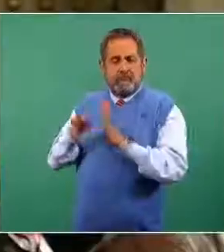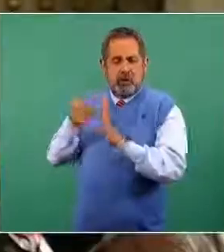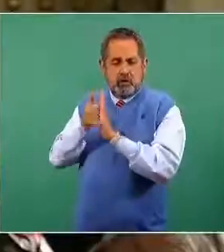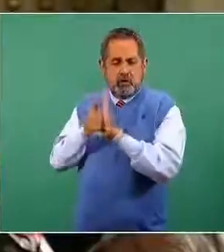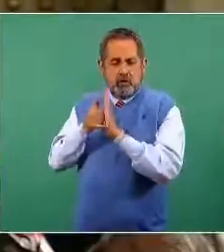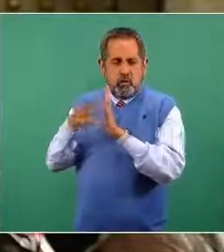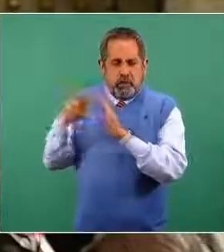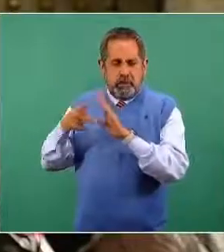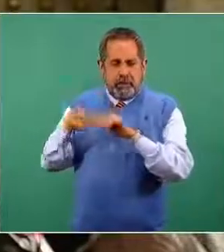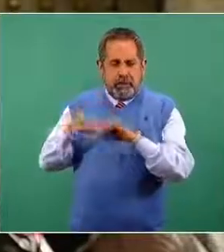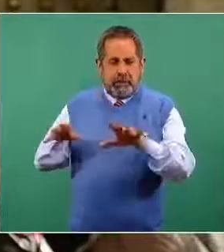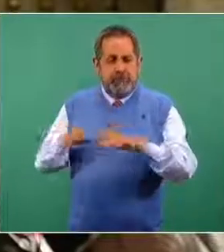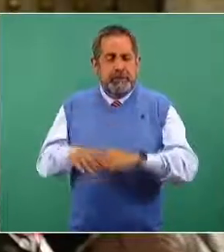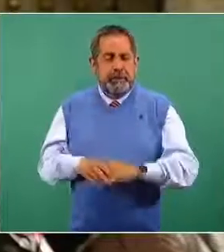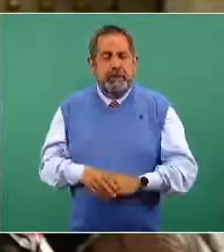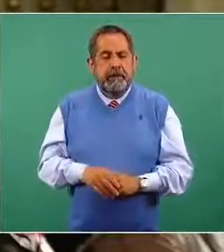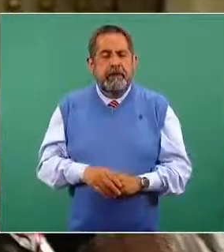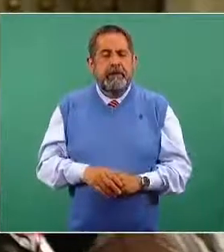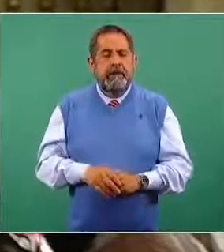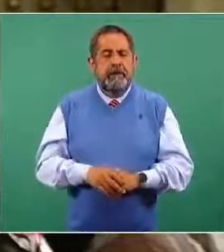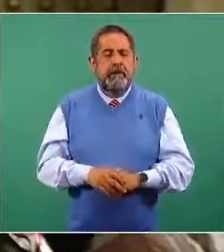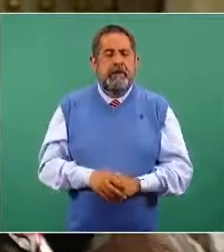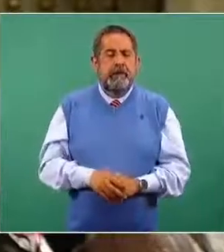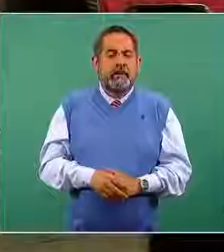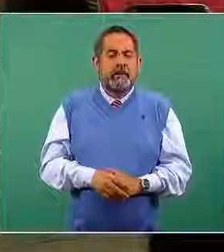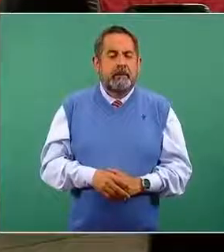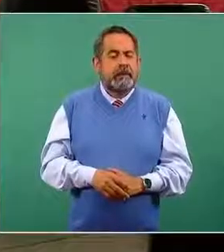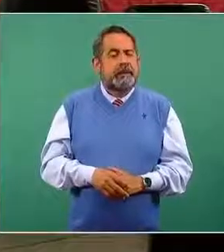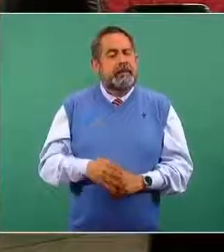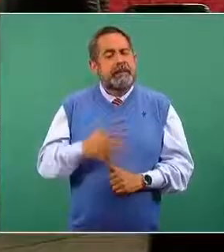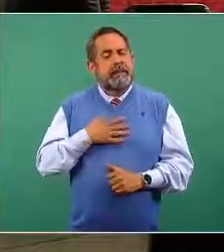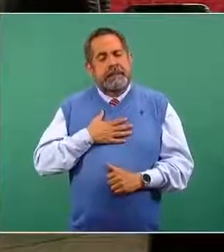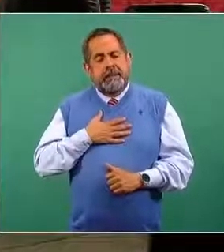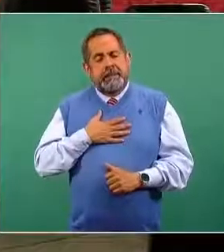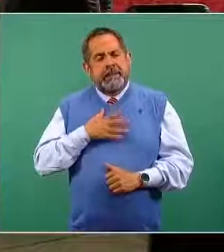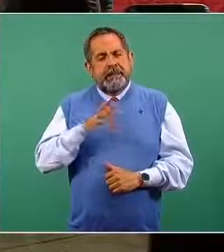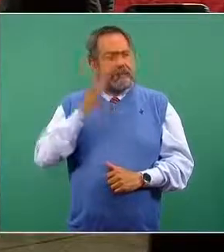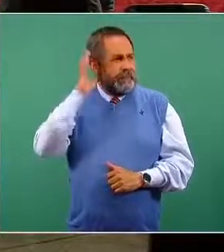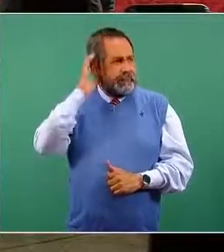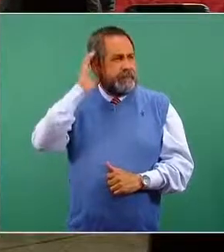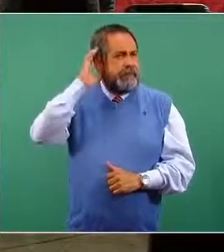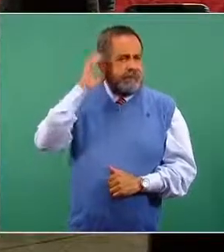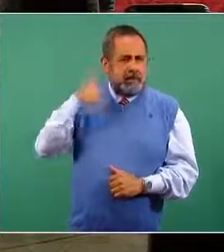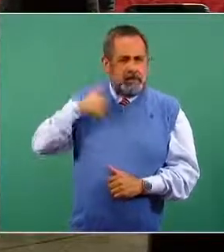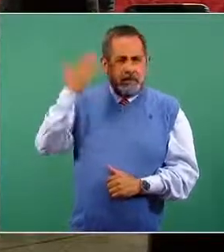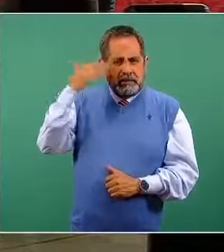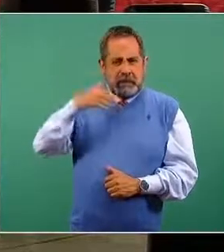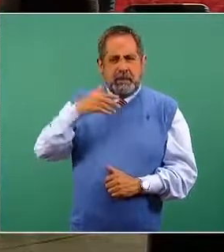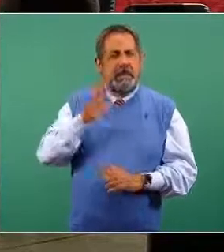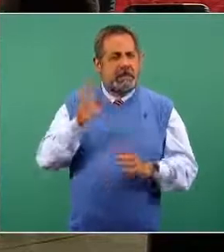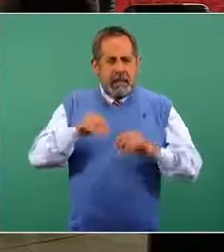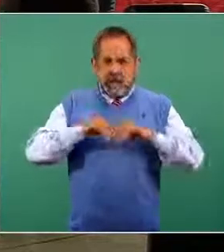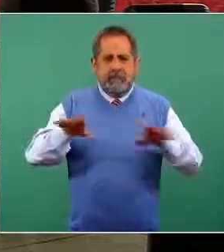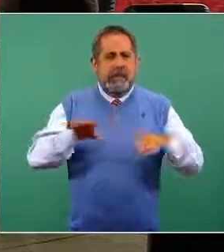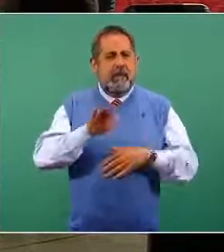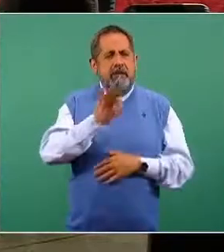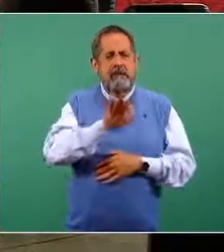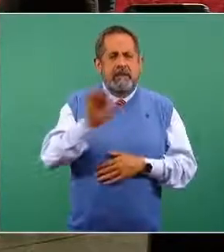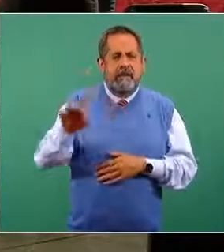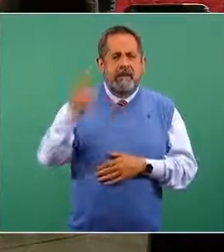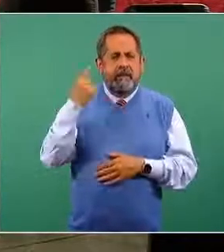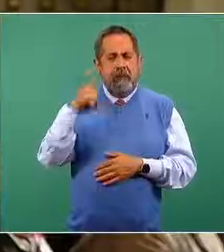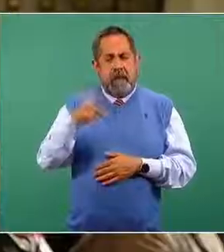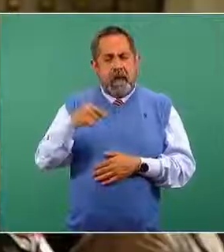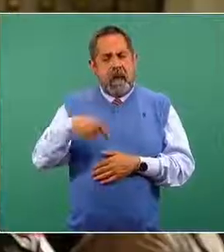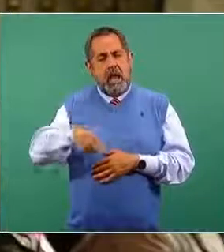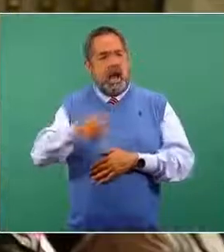YouTube, doctor. Bueno, tengo enterado ya, que ya se dio las fechas